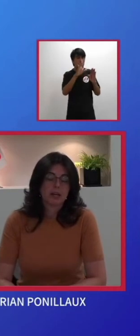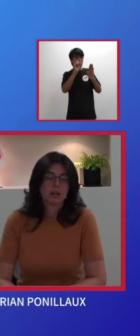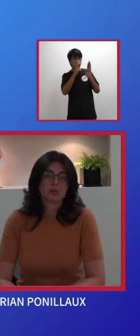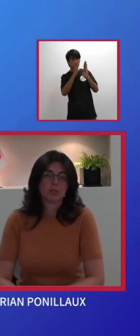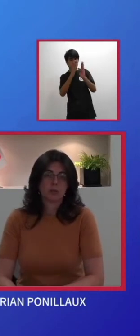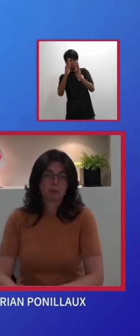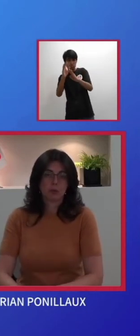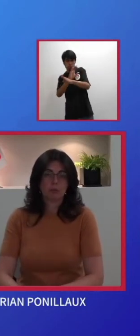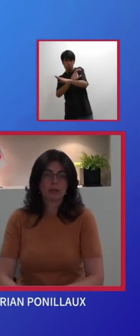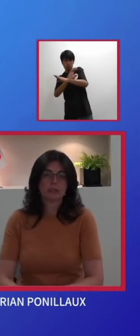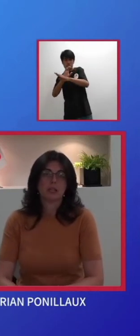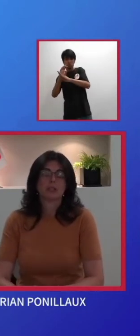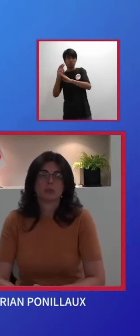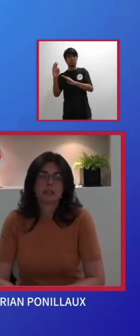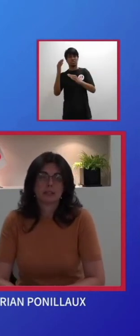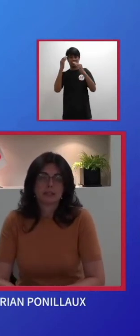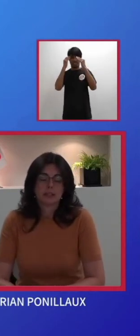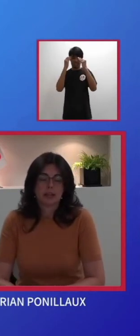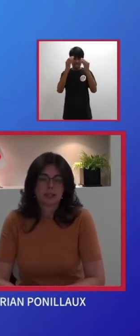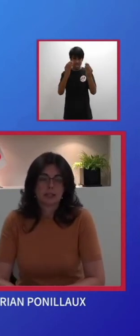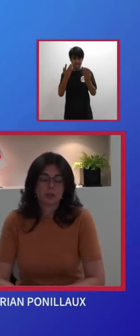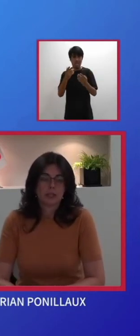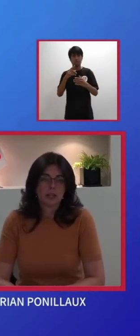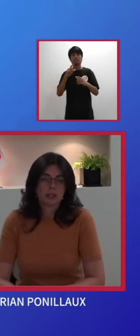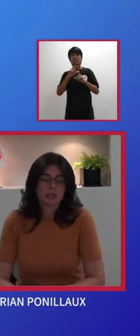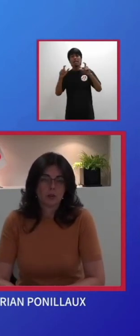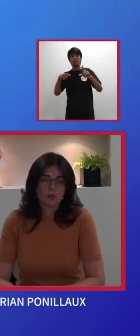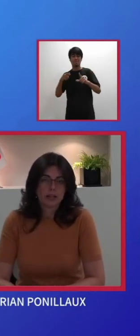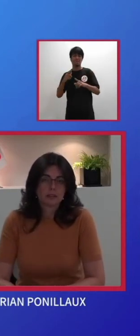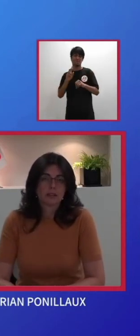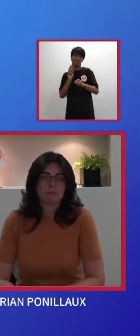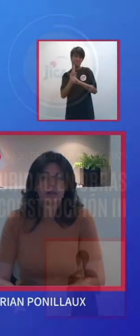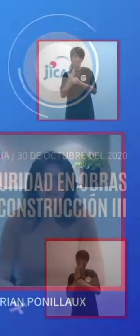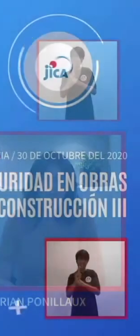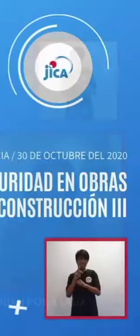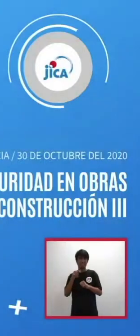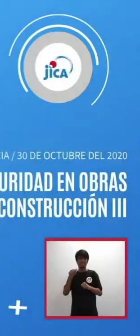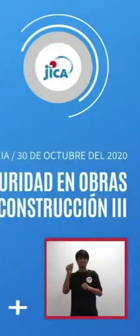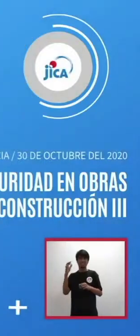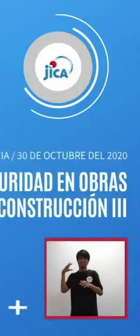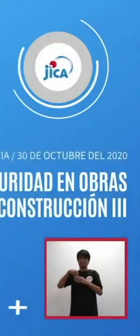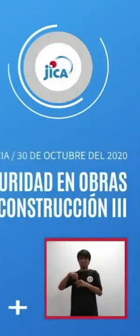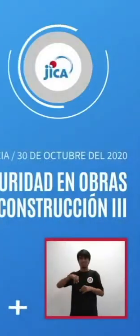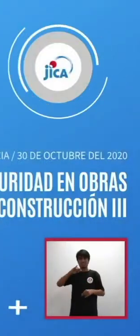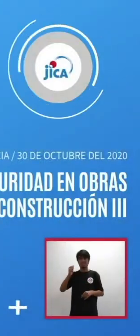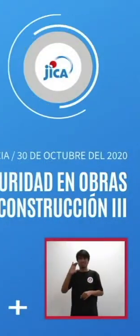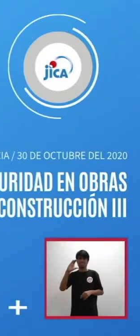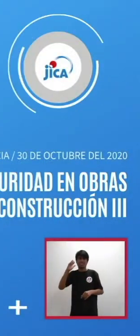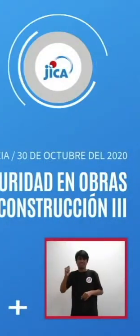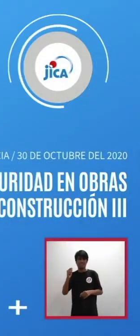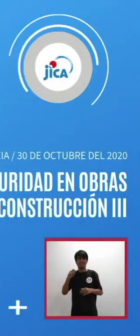para conocer un poco más sobre la seguridad en obras que implementa JICA en todos sus proyectos.